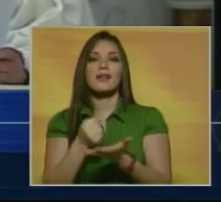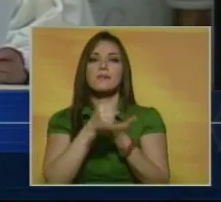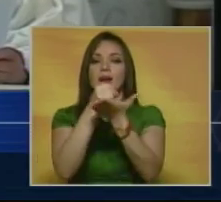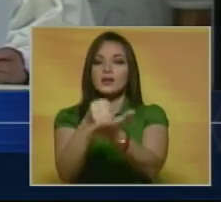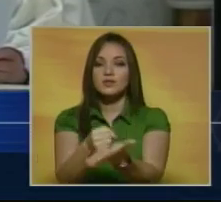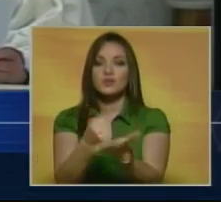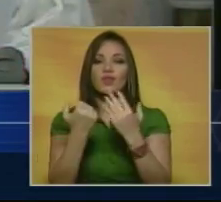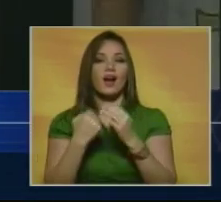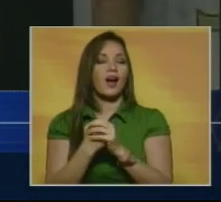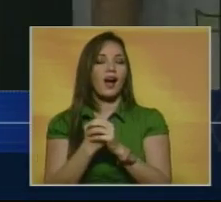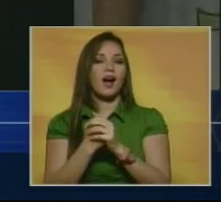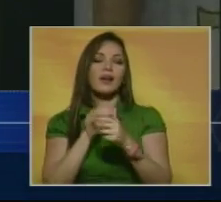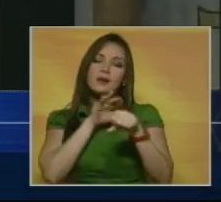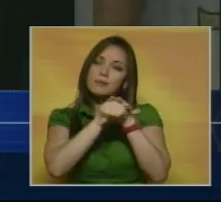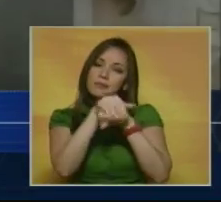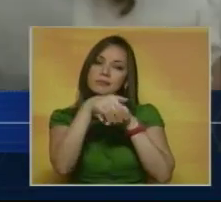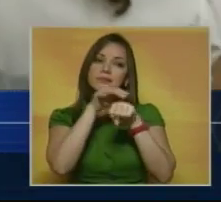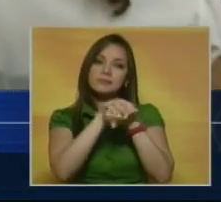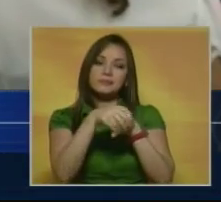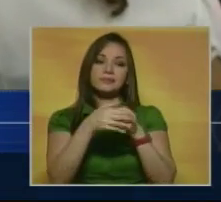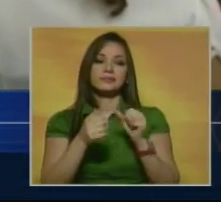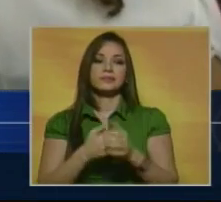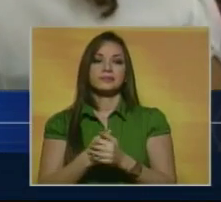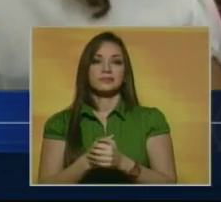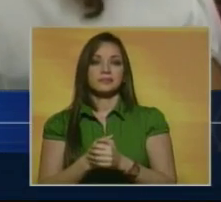sembrar reconciliación.